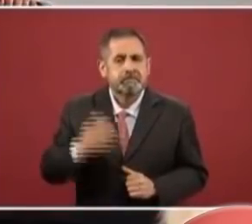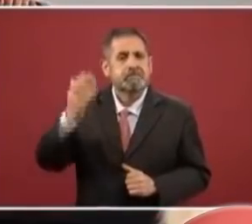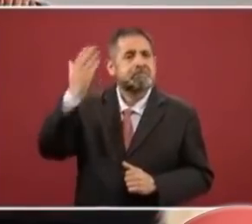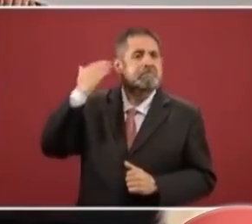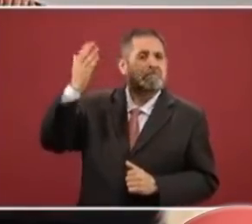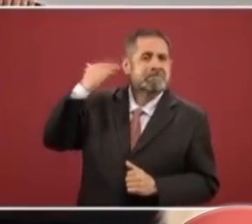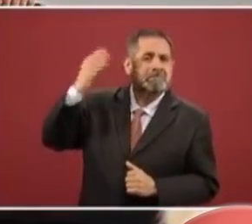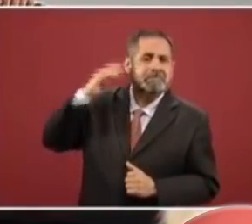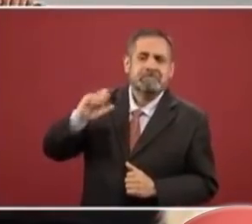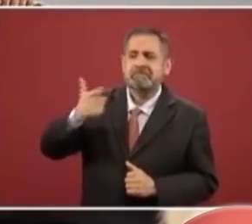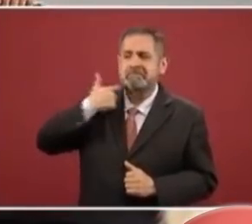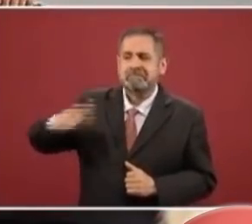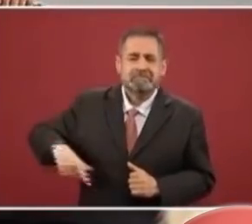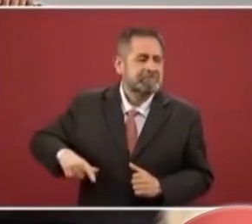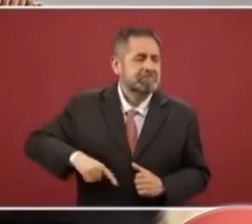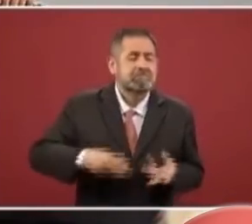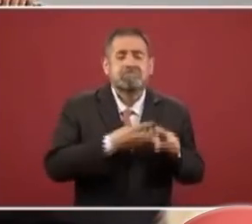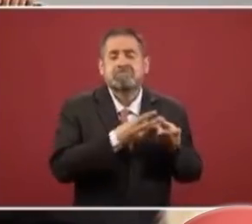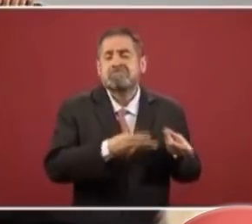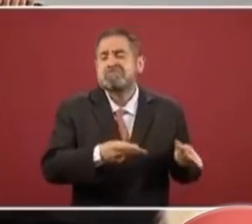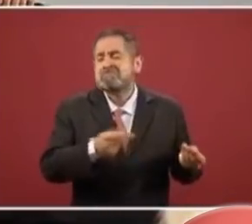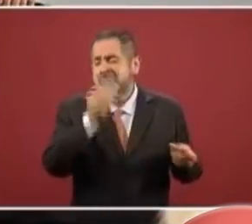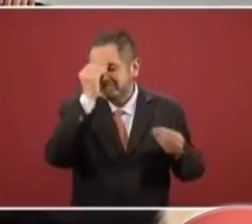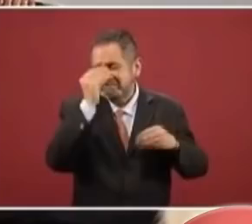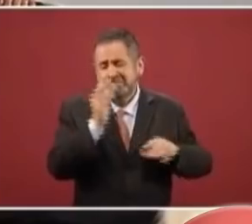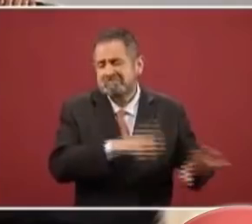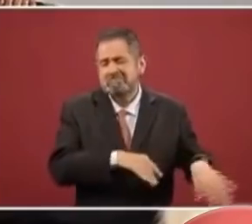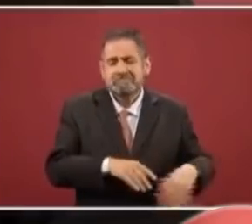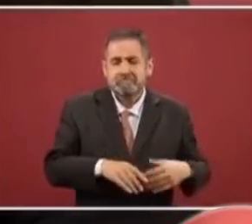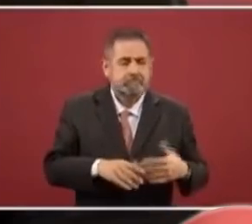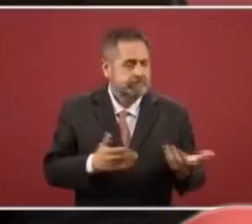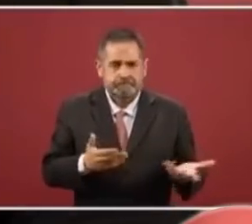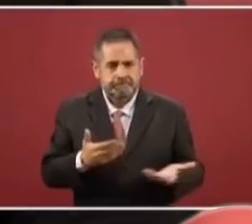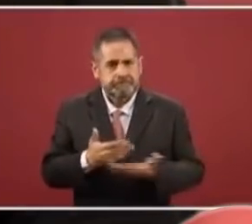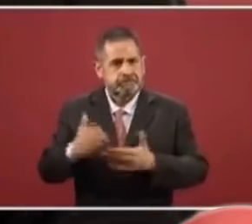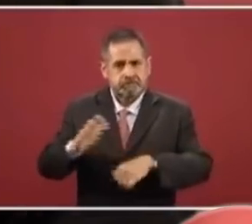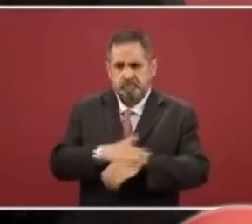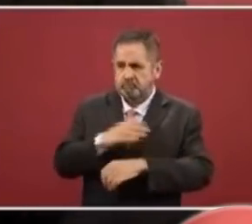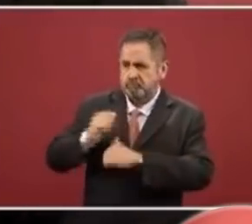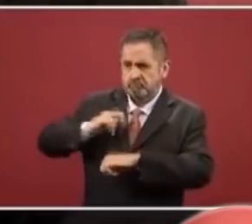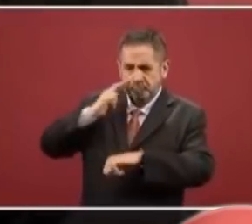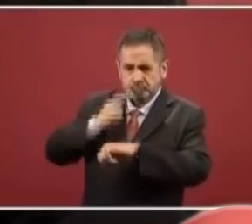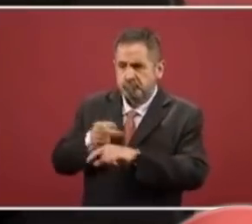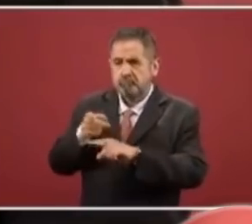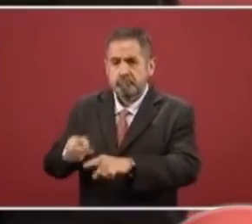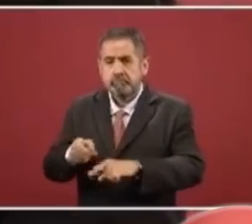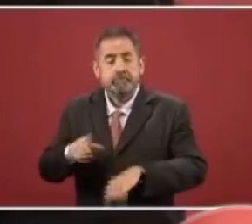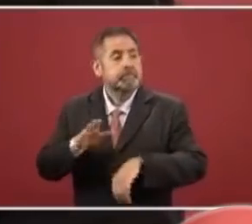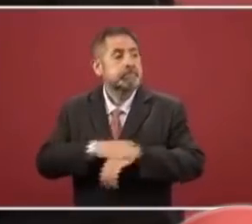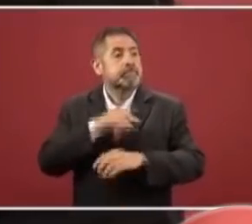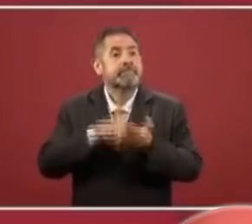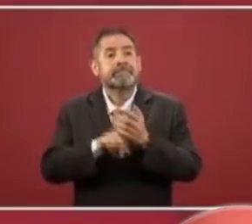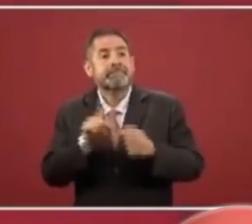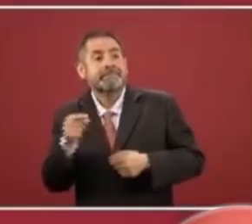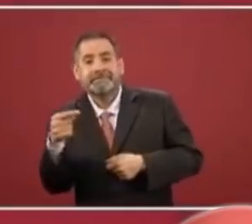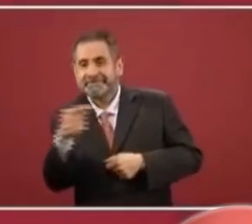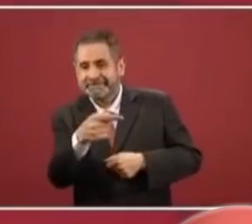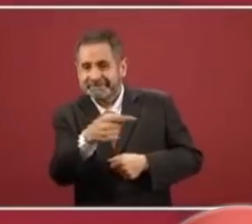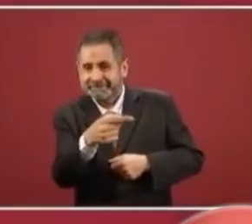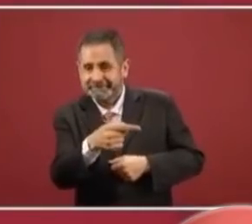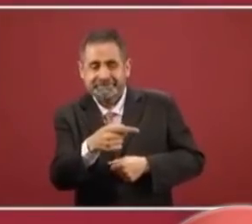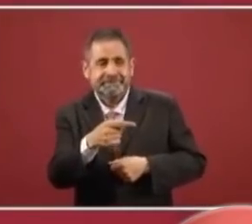hecho a un lado, se había olvidado. ¿Por qué lo de la intendencia? Porque ahí estuvieron